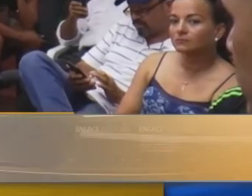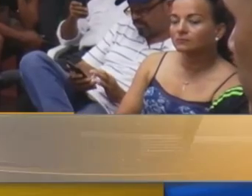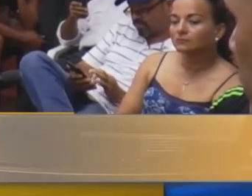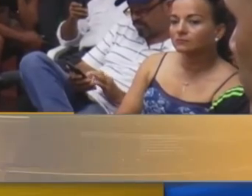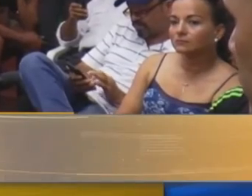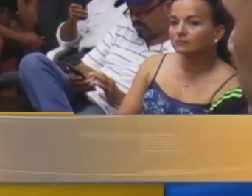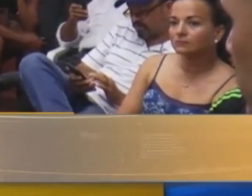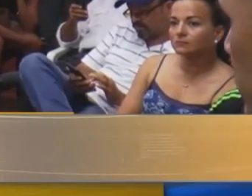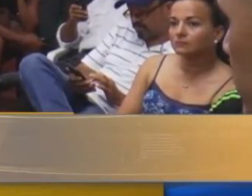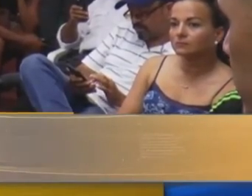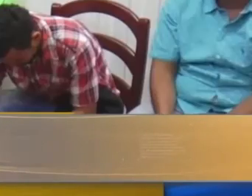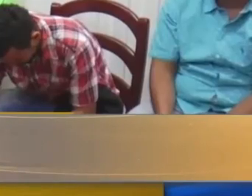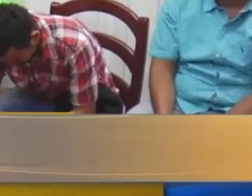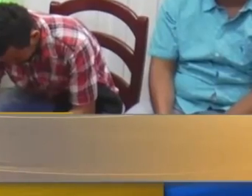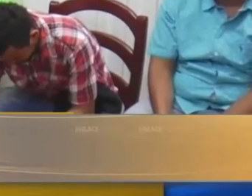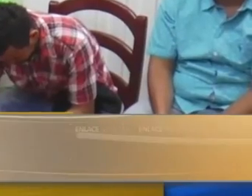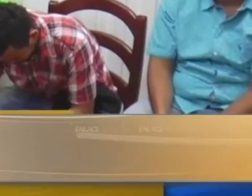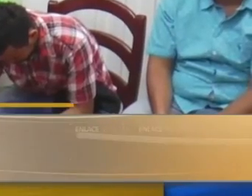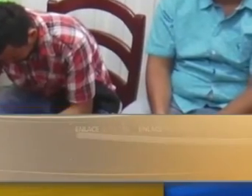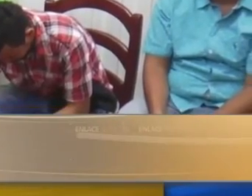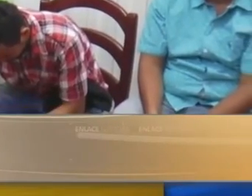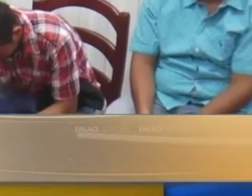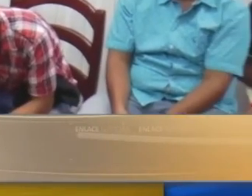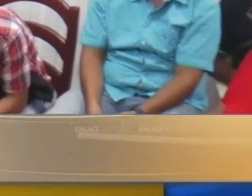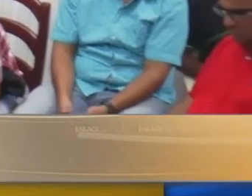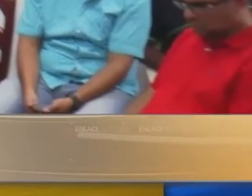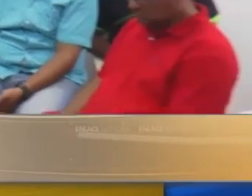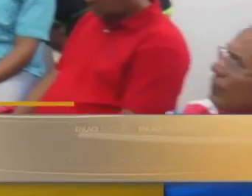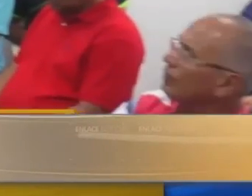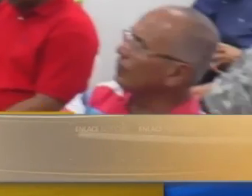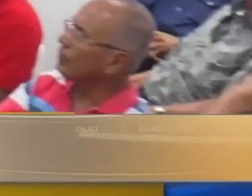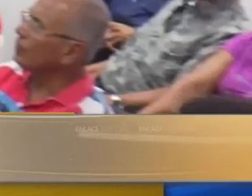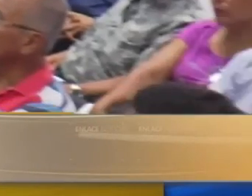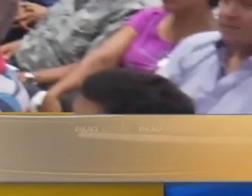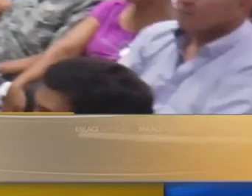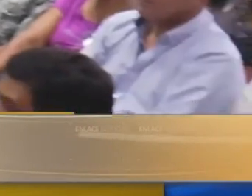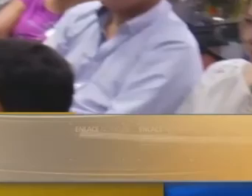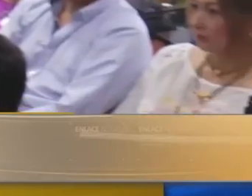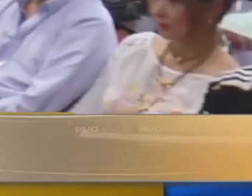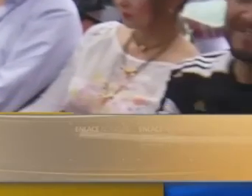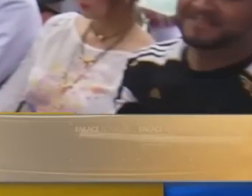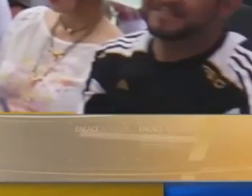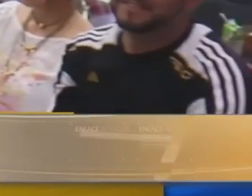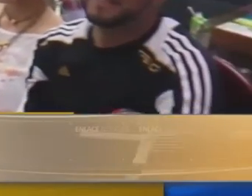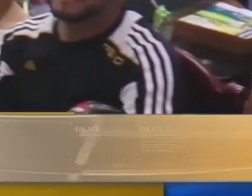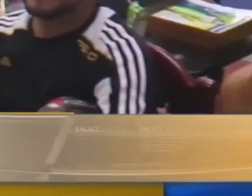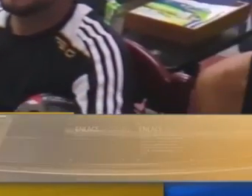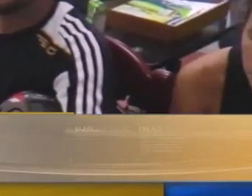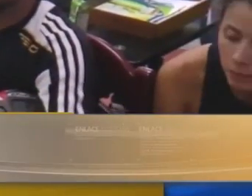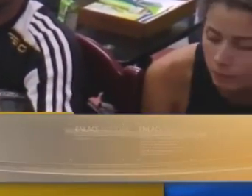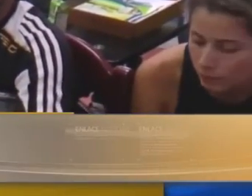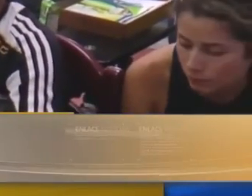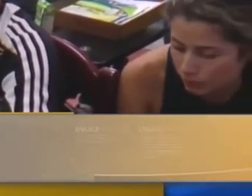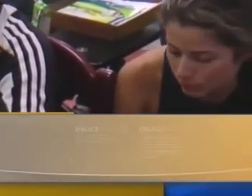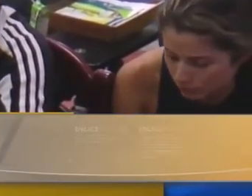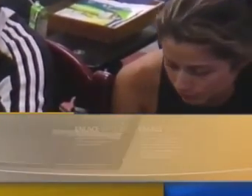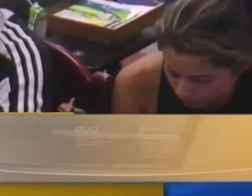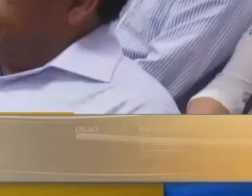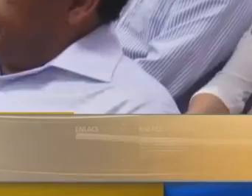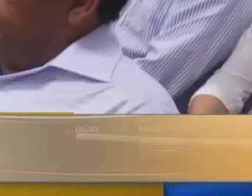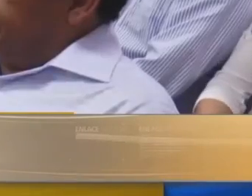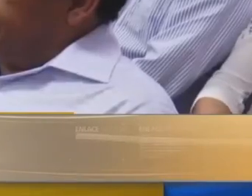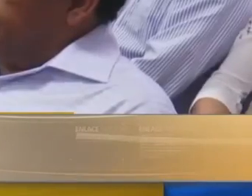Autoridades de policía y municipales analizaron situación de hurto de los que vienen siendo objeto los ciclistas de Barranca Bermeja. Se llegaron a acuerdos para garantizar la seguridad